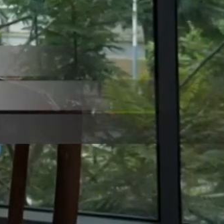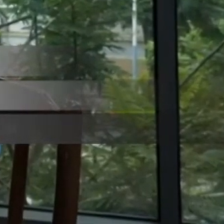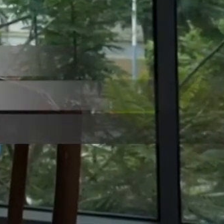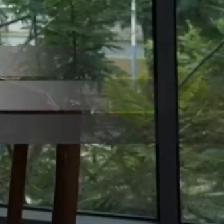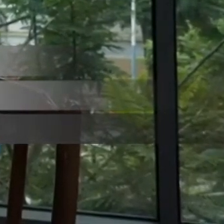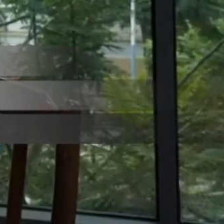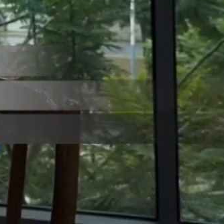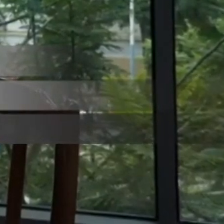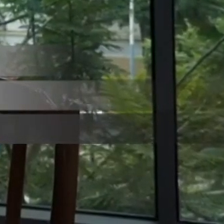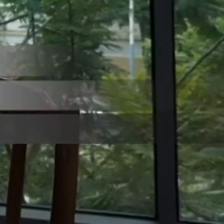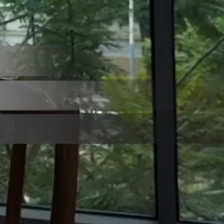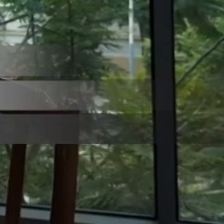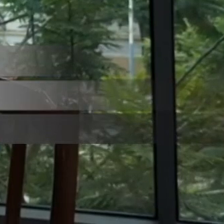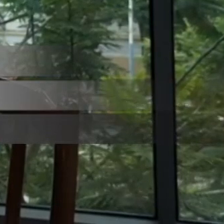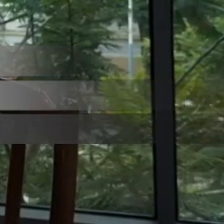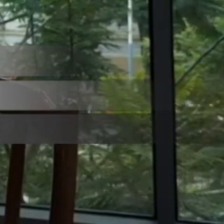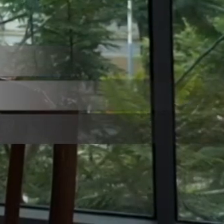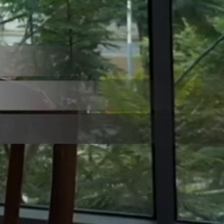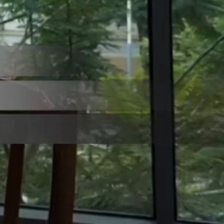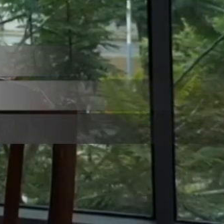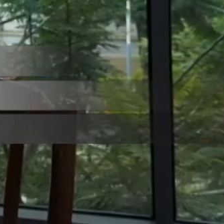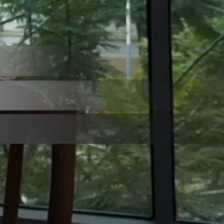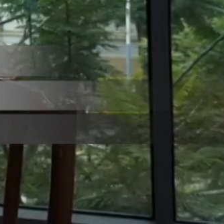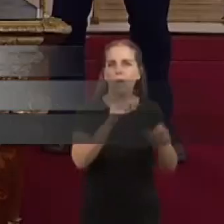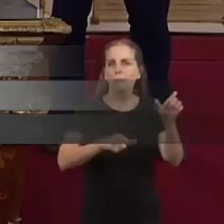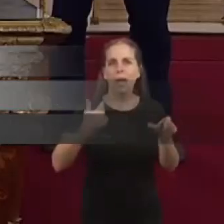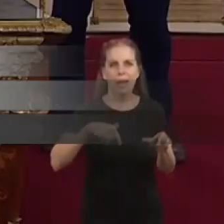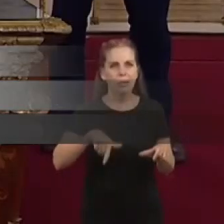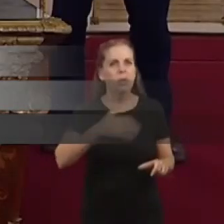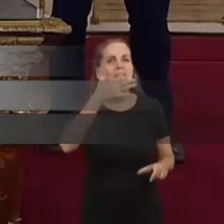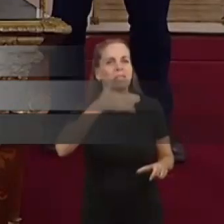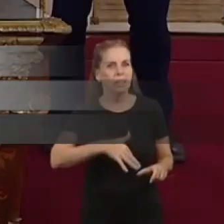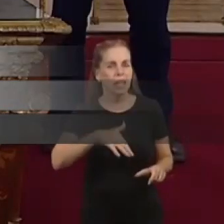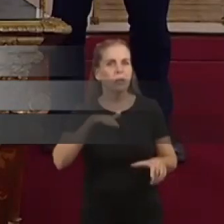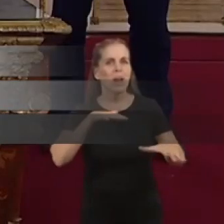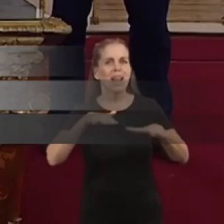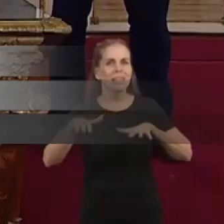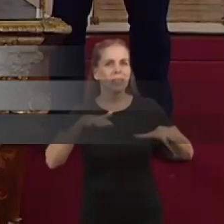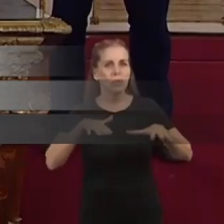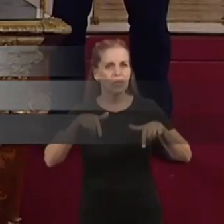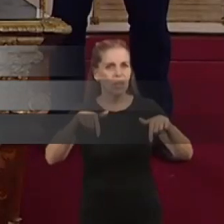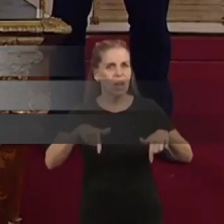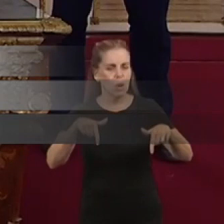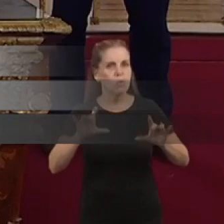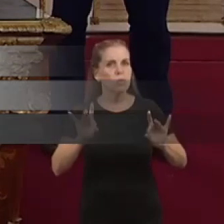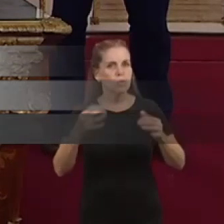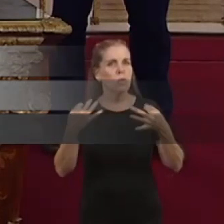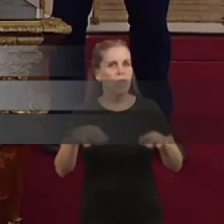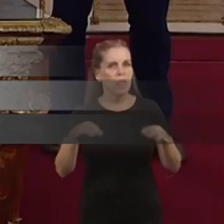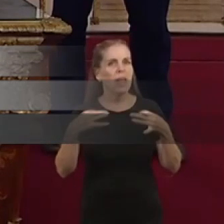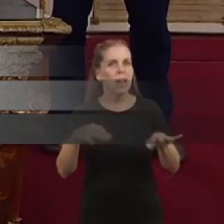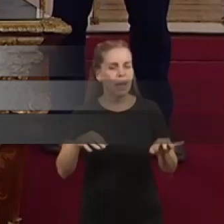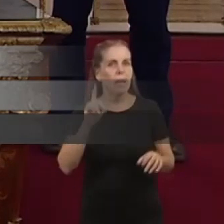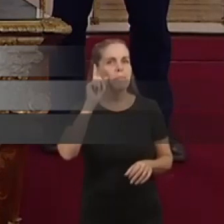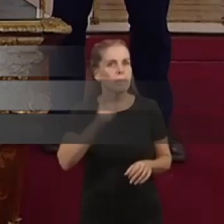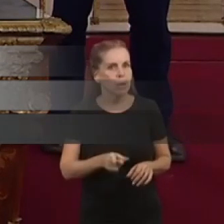enloquecido, un país colapsado desde todo punto de vista. Y en el poco tiempo que viene llevando la conducción del gobierno Javier Milei, se ha